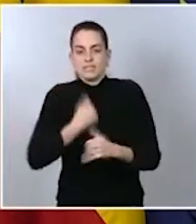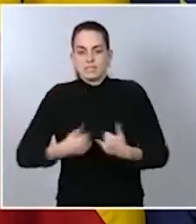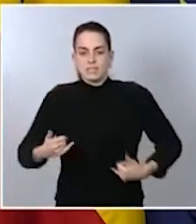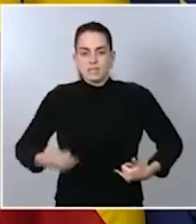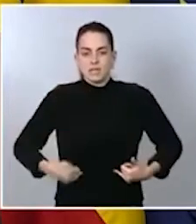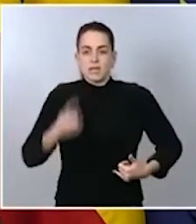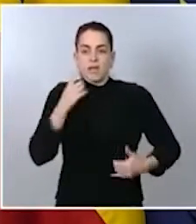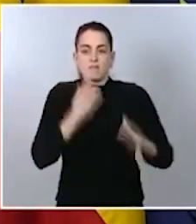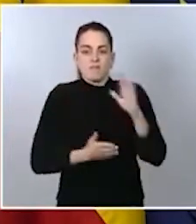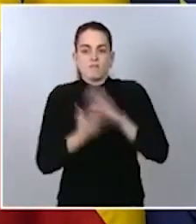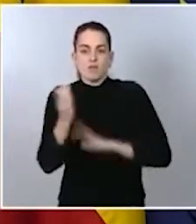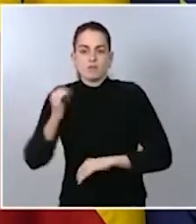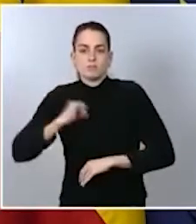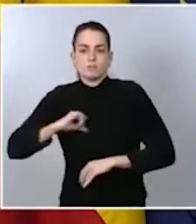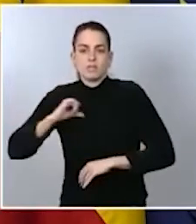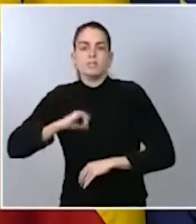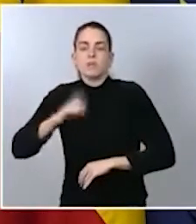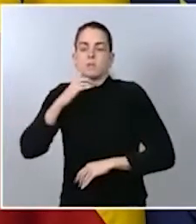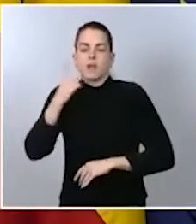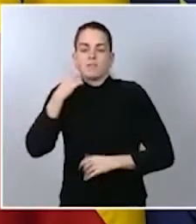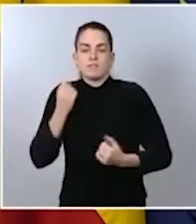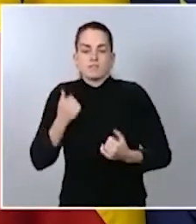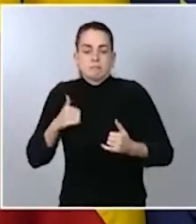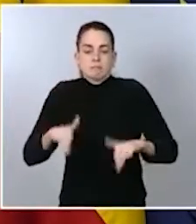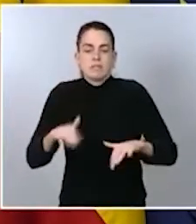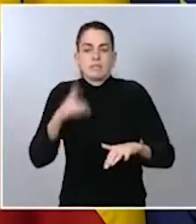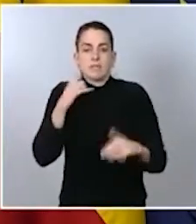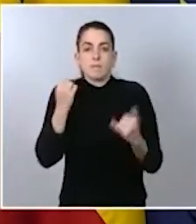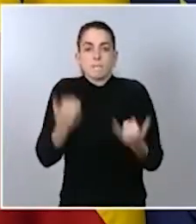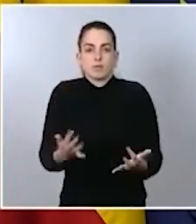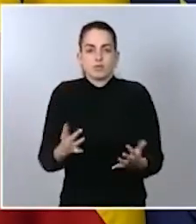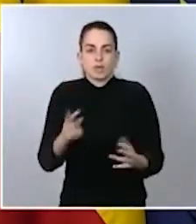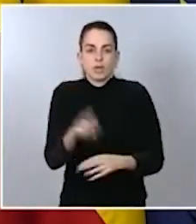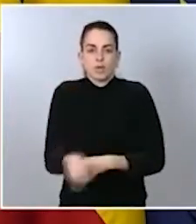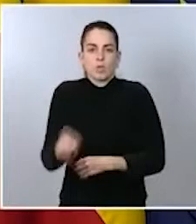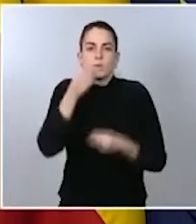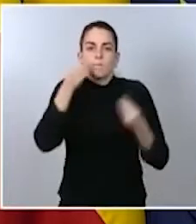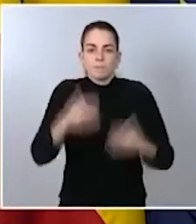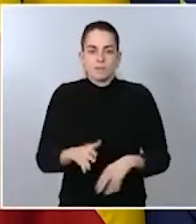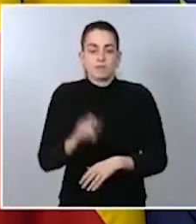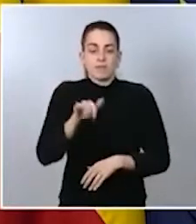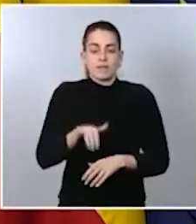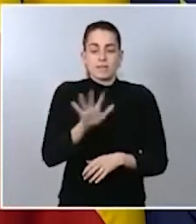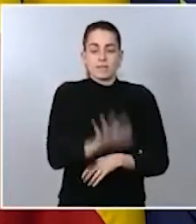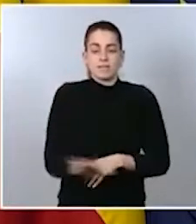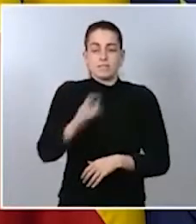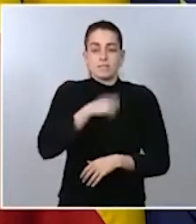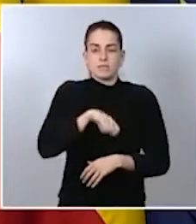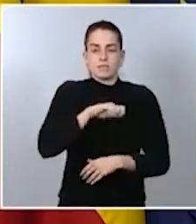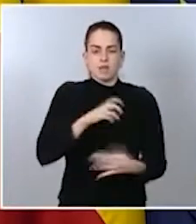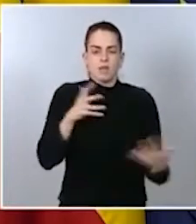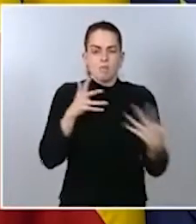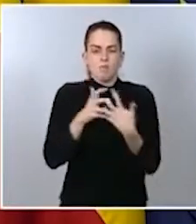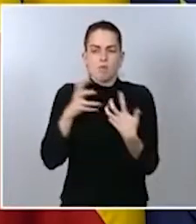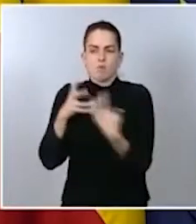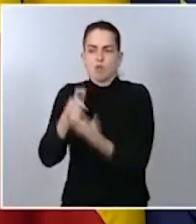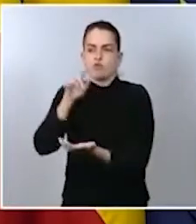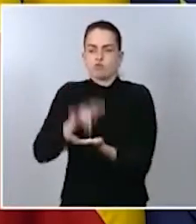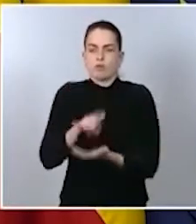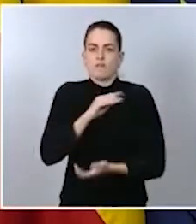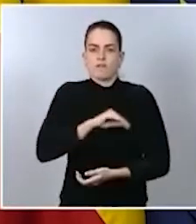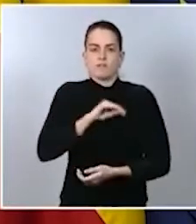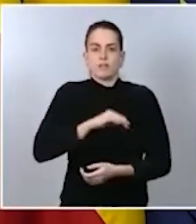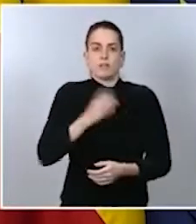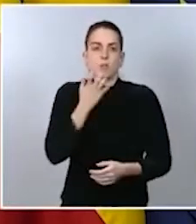a lo largo de la geografía española se han producido además diferentes incidentes en andalucía por ejemplo la caída